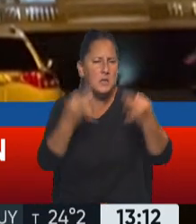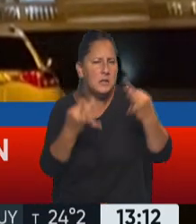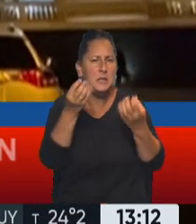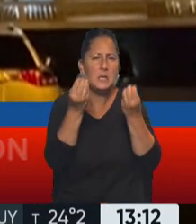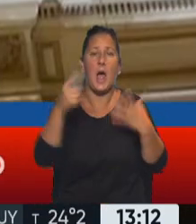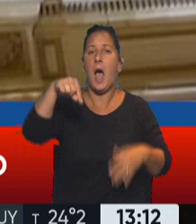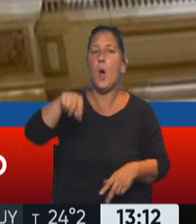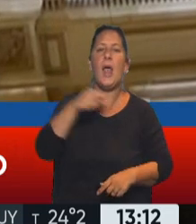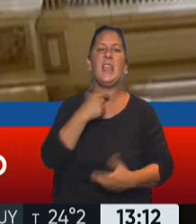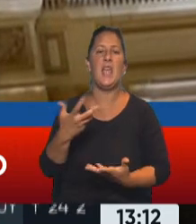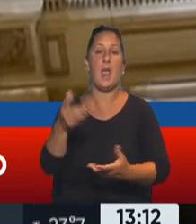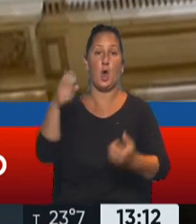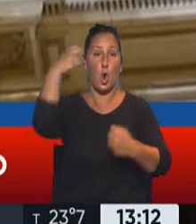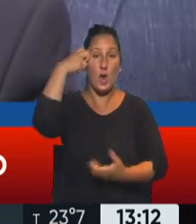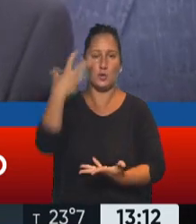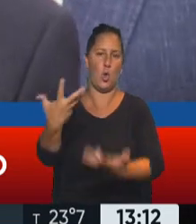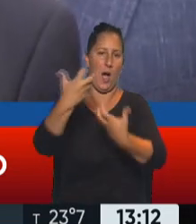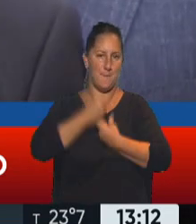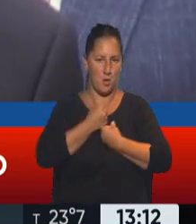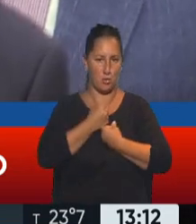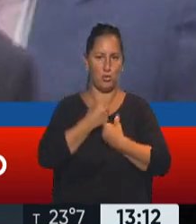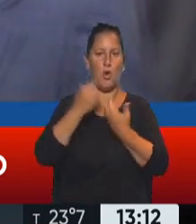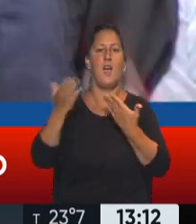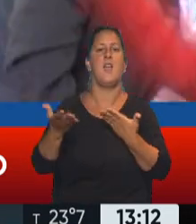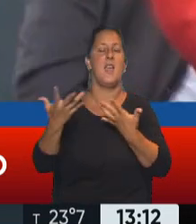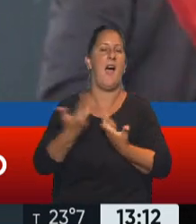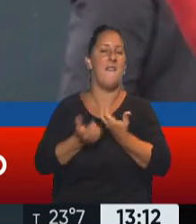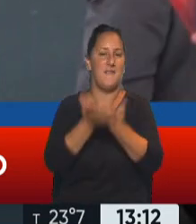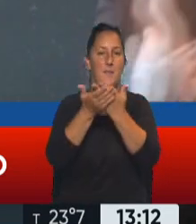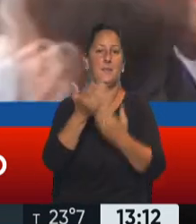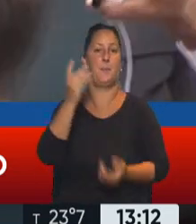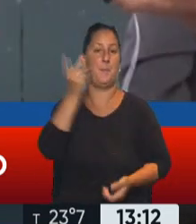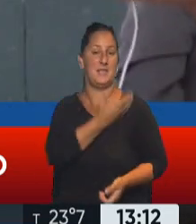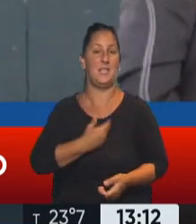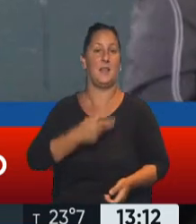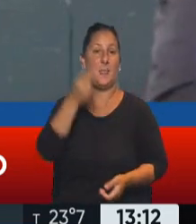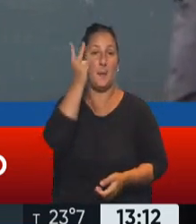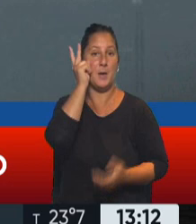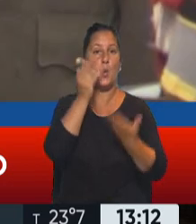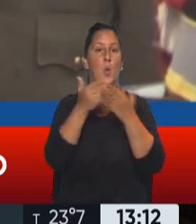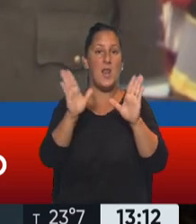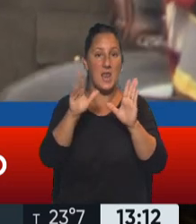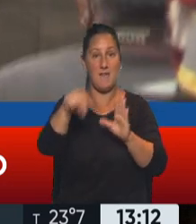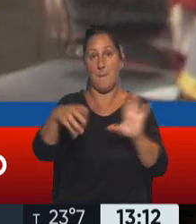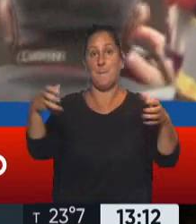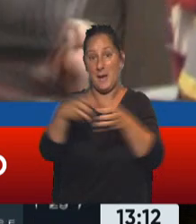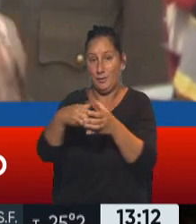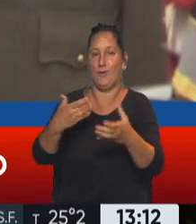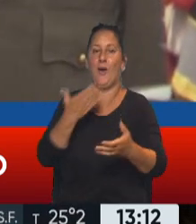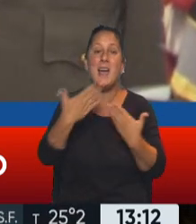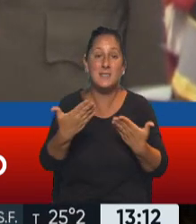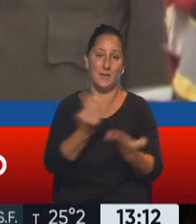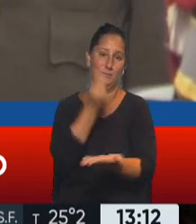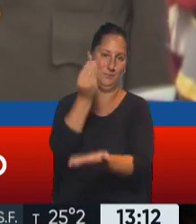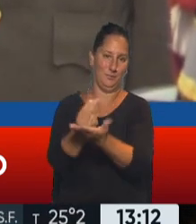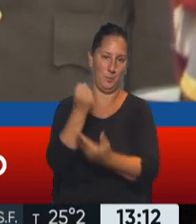busca apoyos en el Congreso y el respaldo de Vladimir Cerrón, el presidente de Perú Libre, el partido que lo llevó al poder.